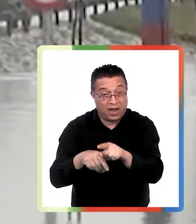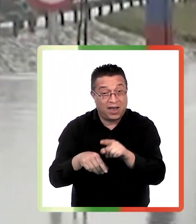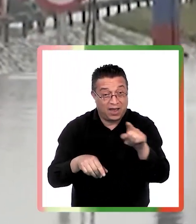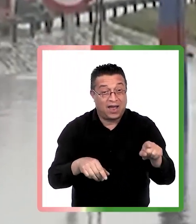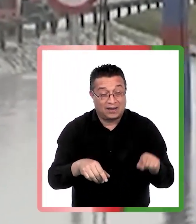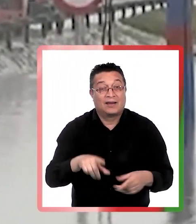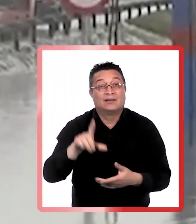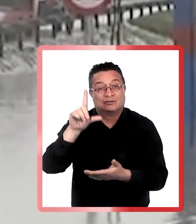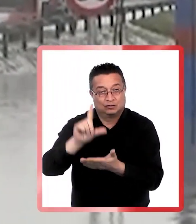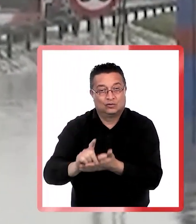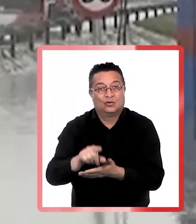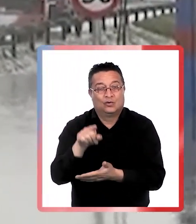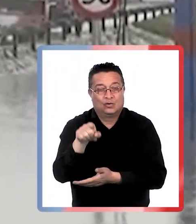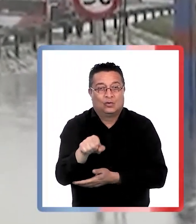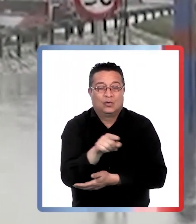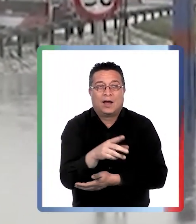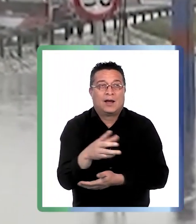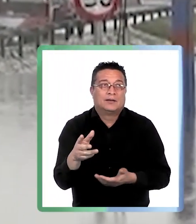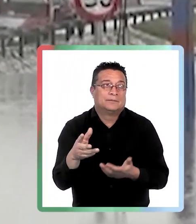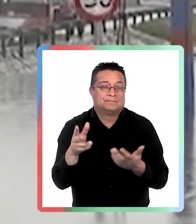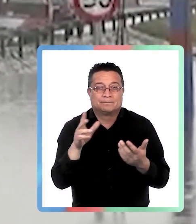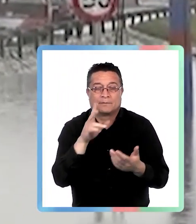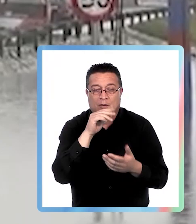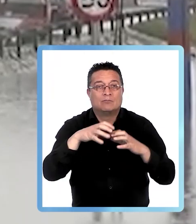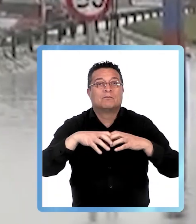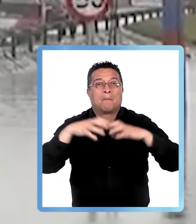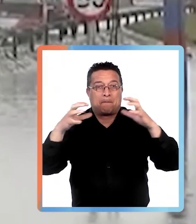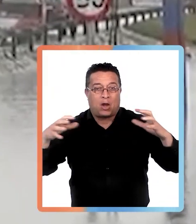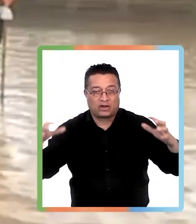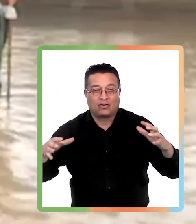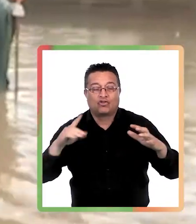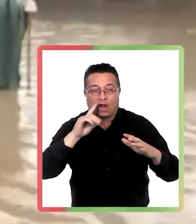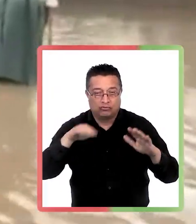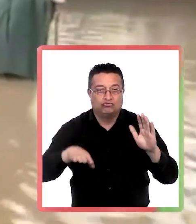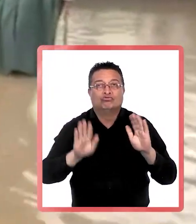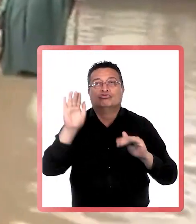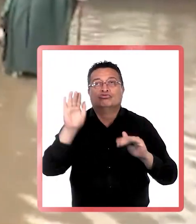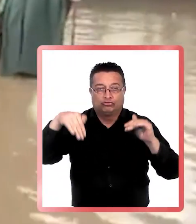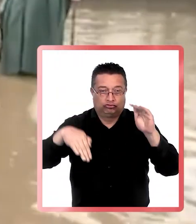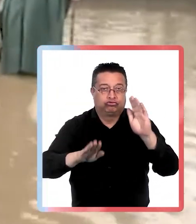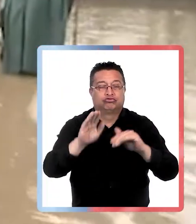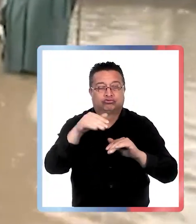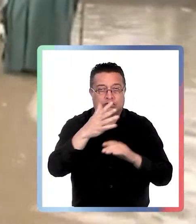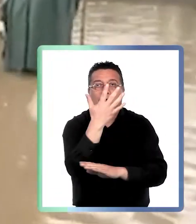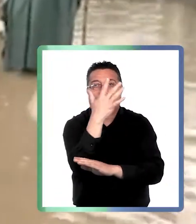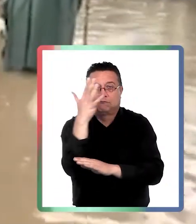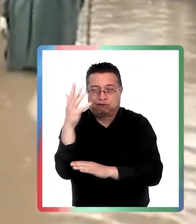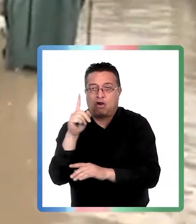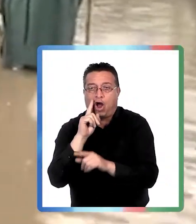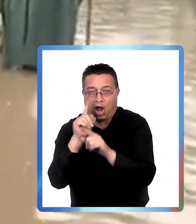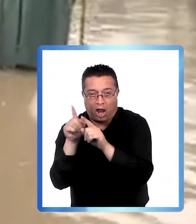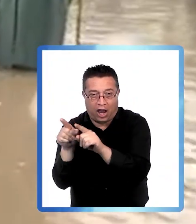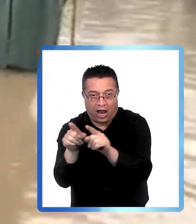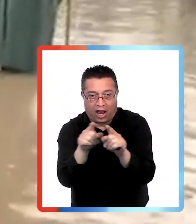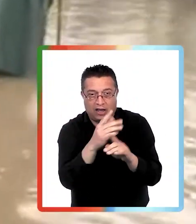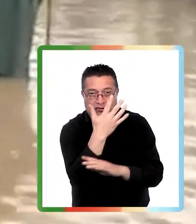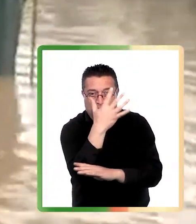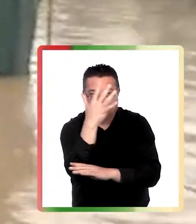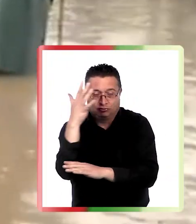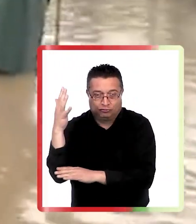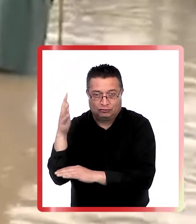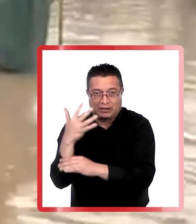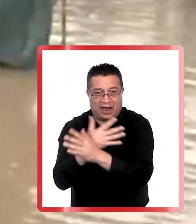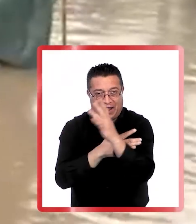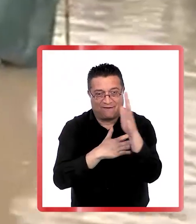comunas además es un sector, digamos, de montañoso, donde hay áreas forestales, o sea,